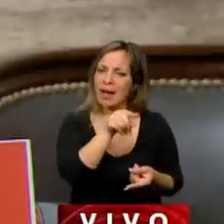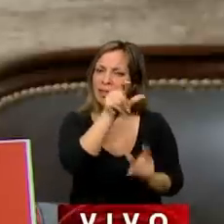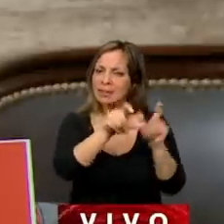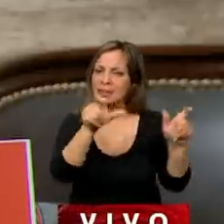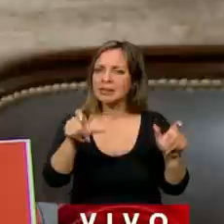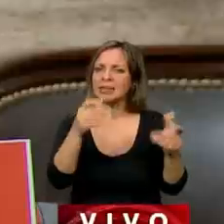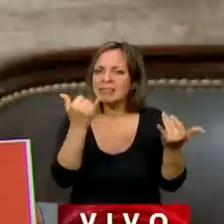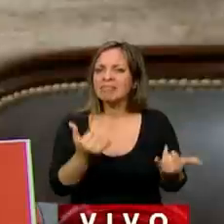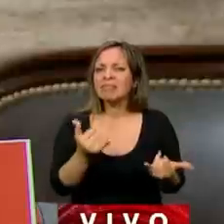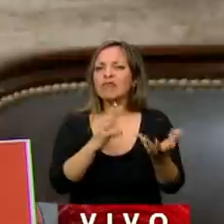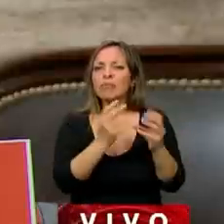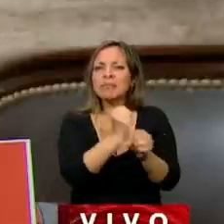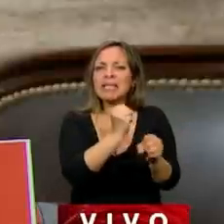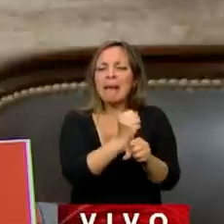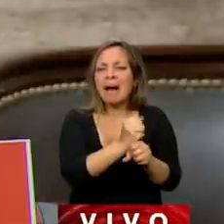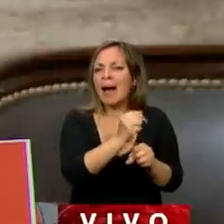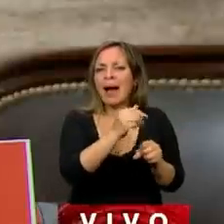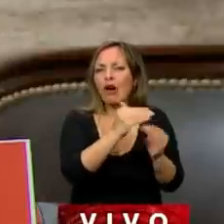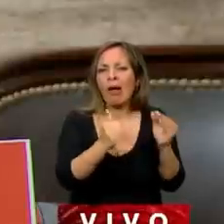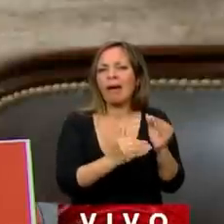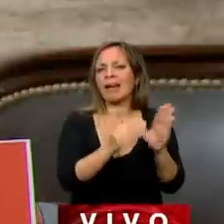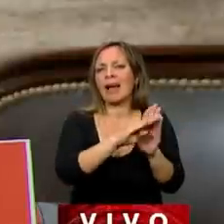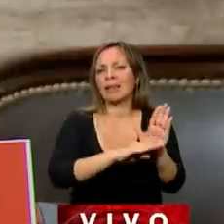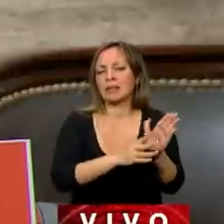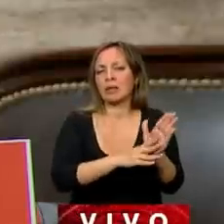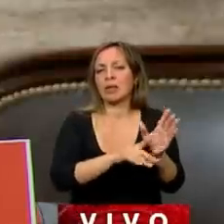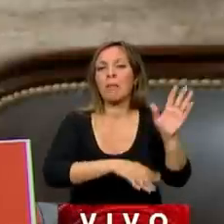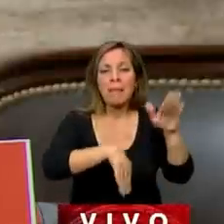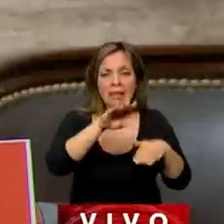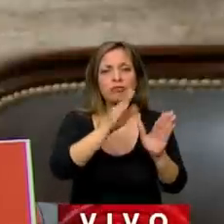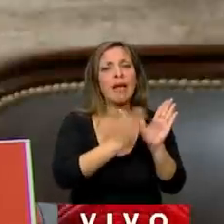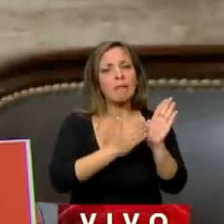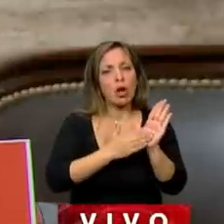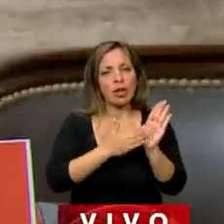de precariedad laboral, muchas de ellas hasta monotributista.